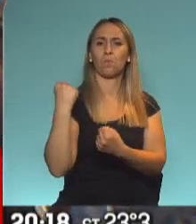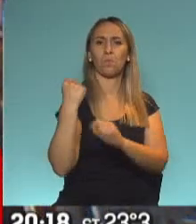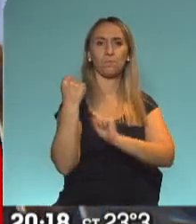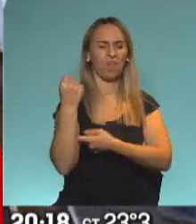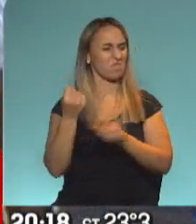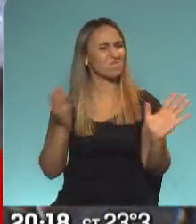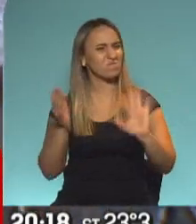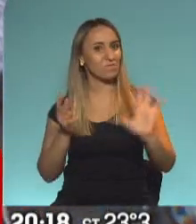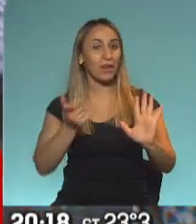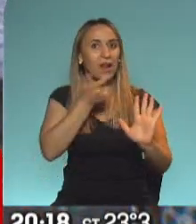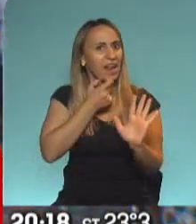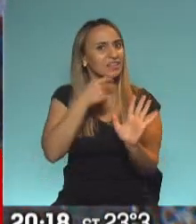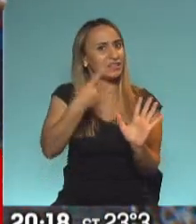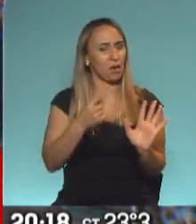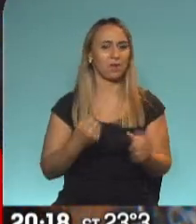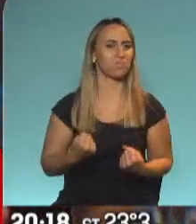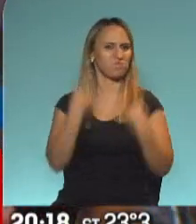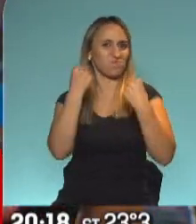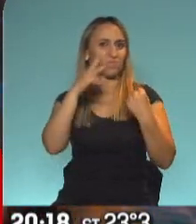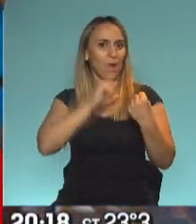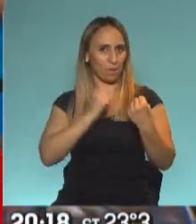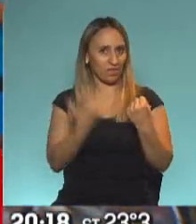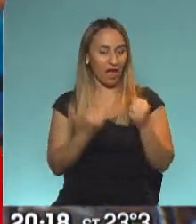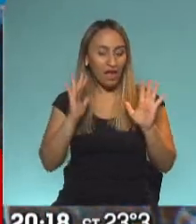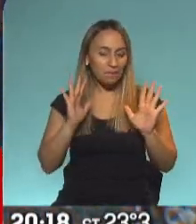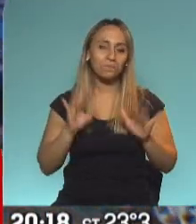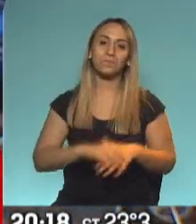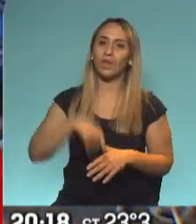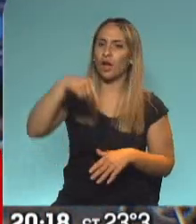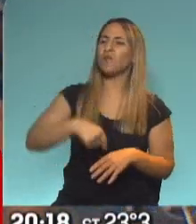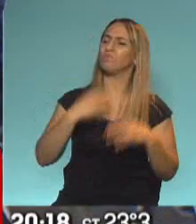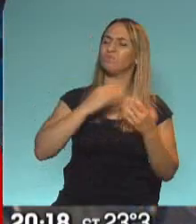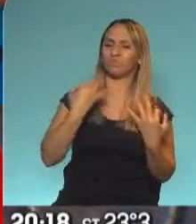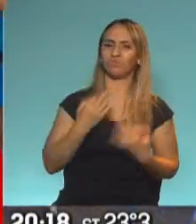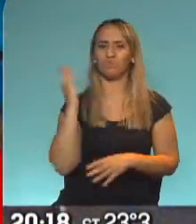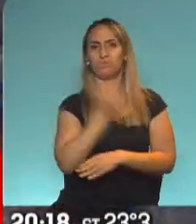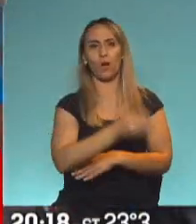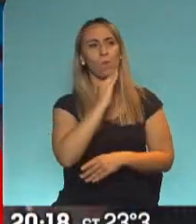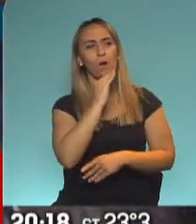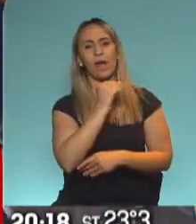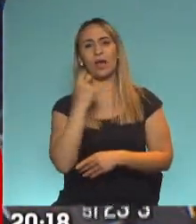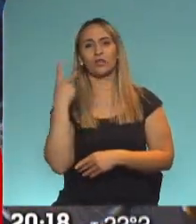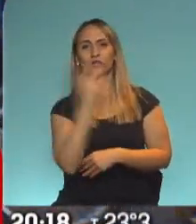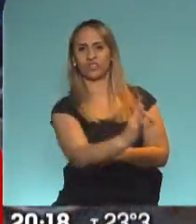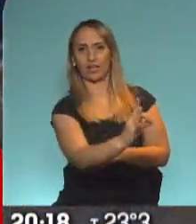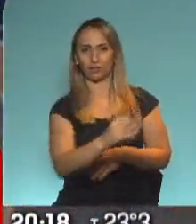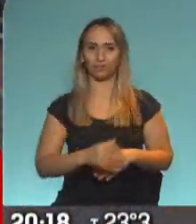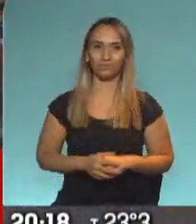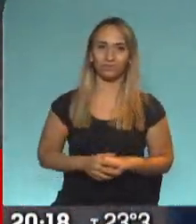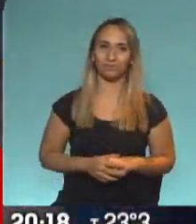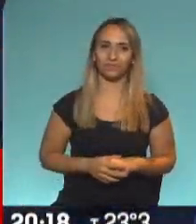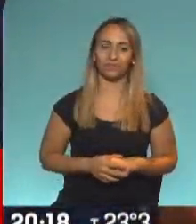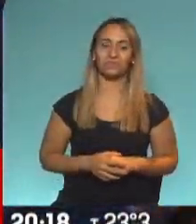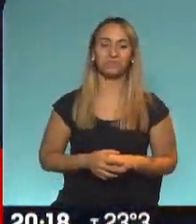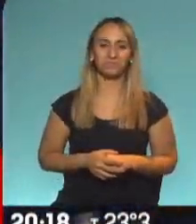siempre y hoy hay que ganar, como sea. ¿Cuánto es el resultado hoy? Hoy ganamos 2-0. ¿2-0? 2-0. Muchísimas gracias. Nada. Bien,